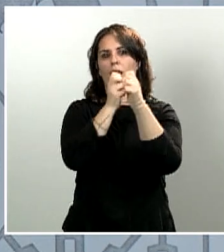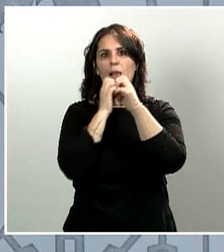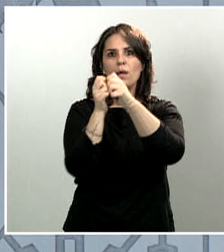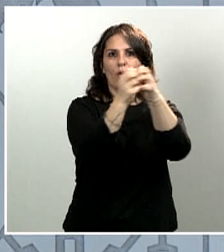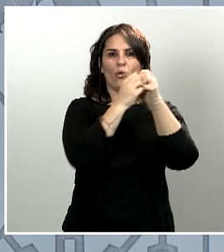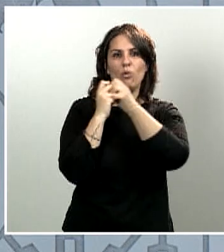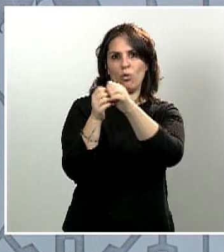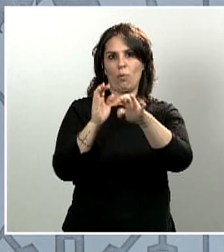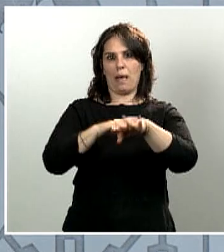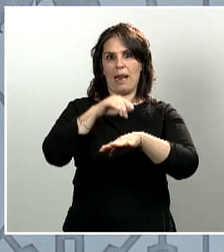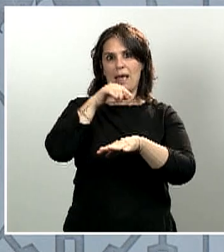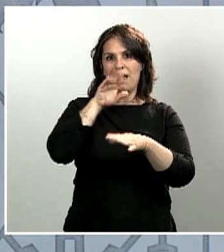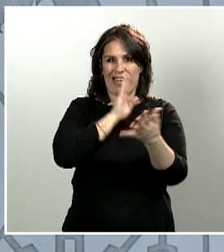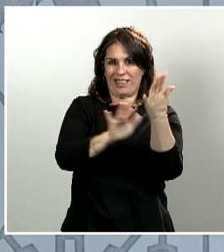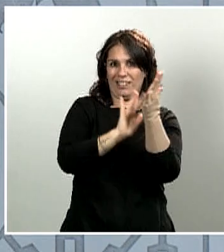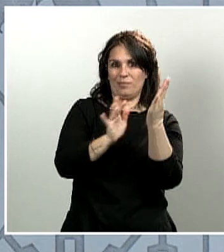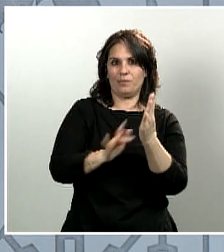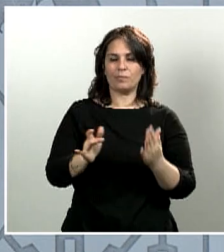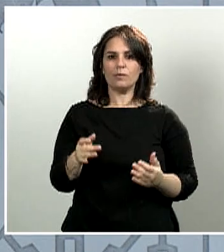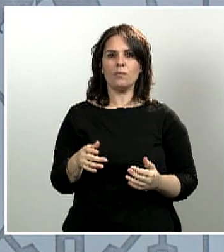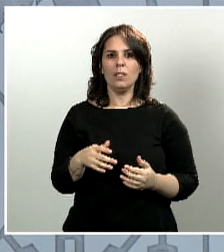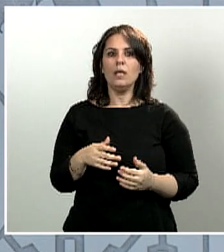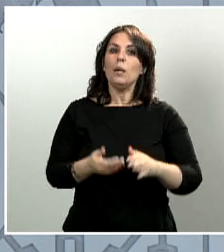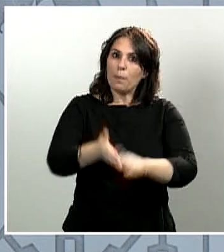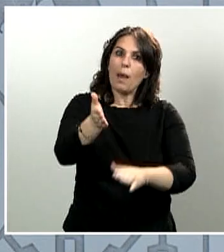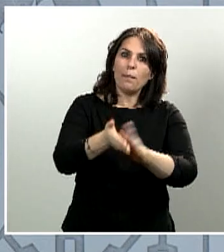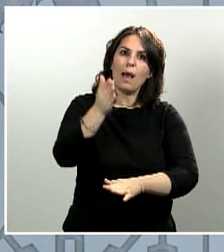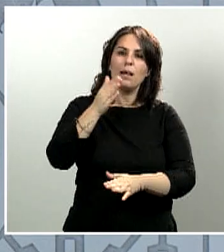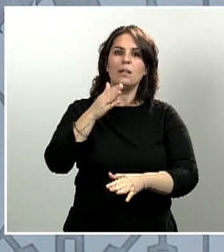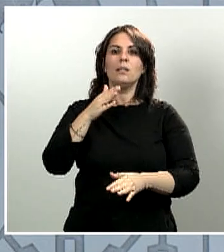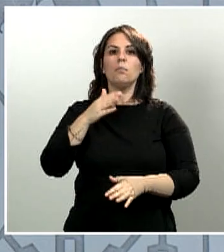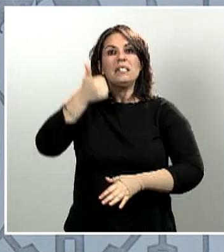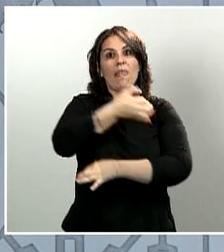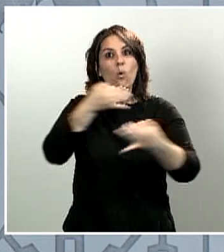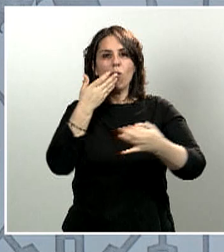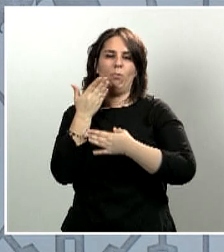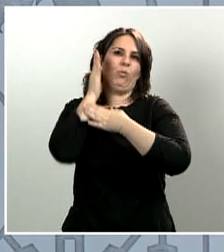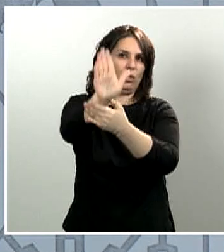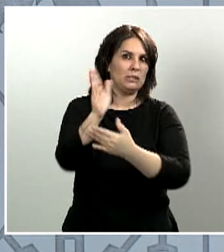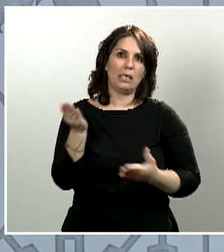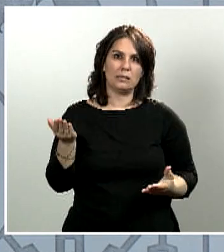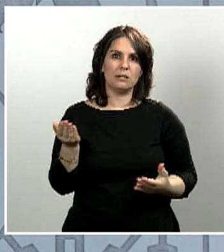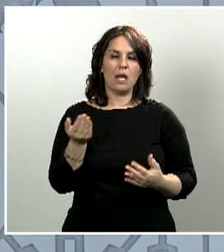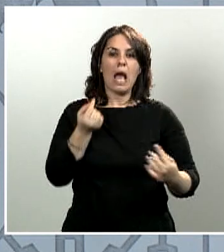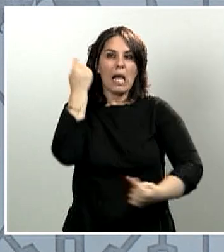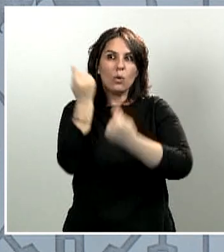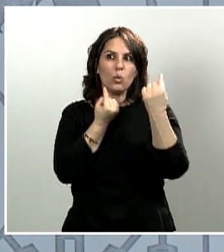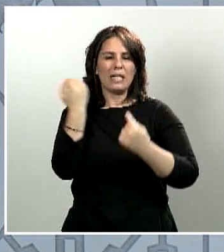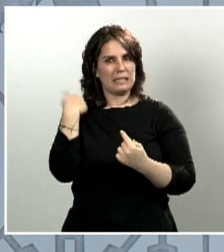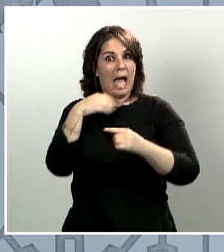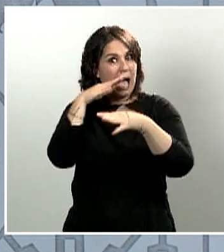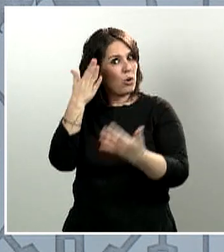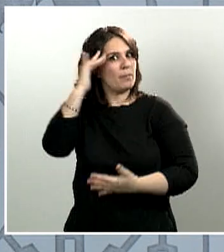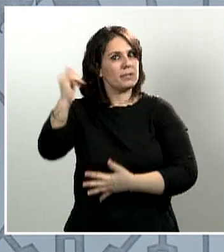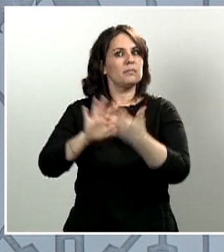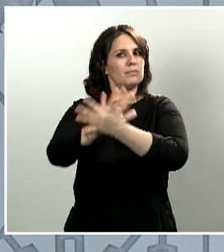conceptos, haremos las propuestas que vayamos considerando más adecuadas y que ya están algunas de ellas discutiéndose muy en profundidad,